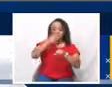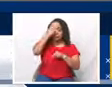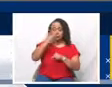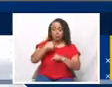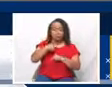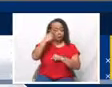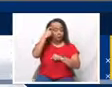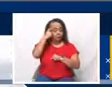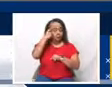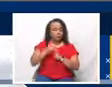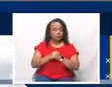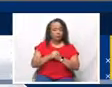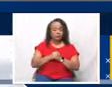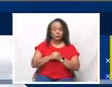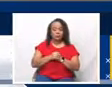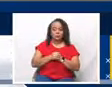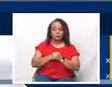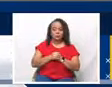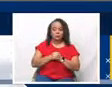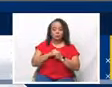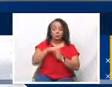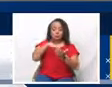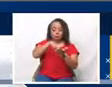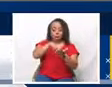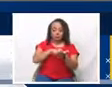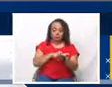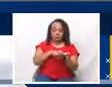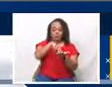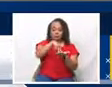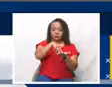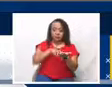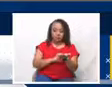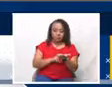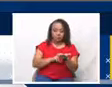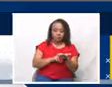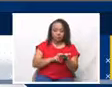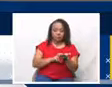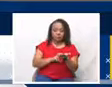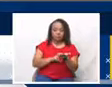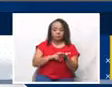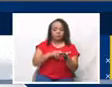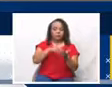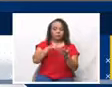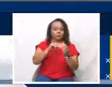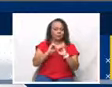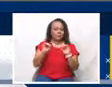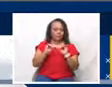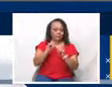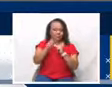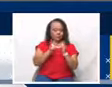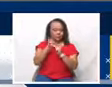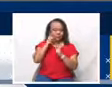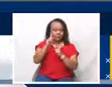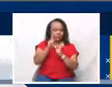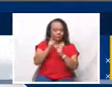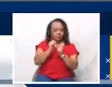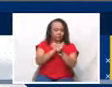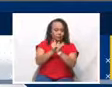pongo a pensar, por lo menos un squat, una sentadilla, ni una sentadilla profunda no es nada específica para un